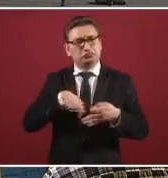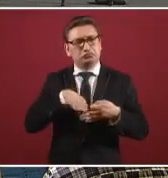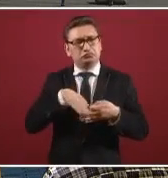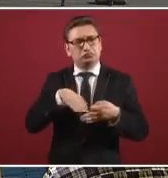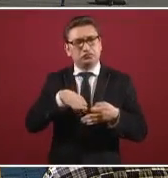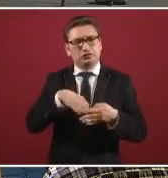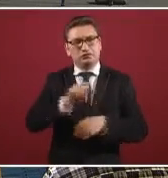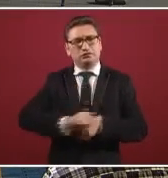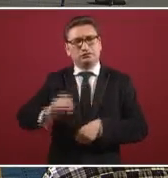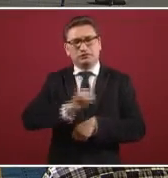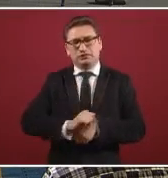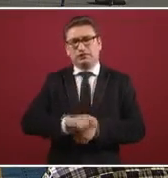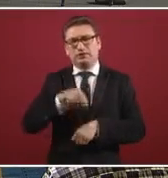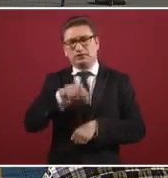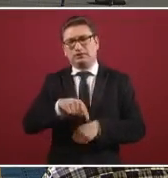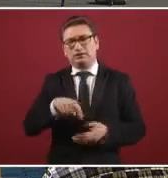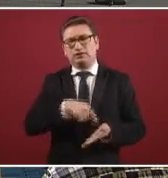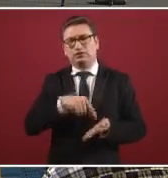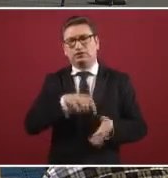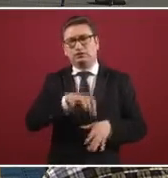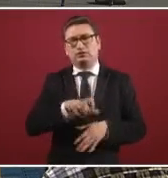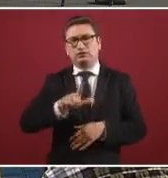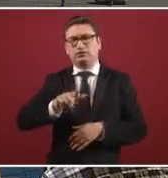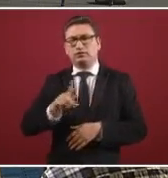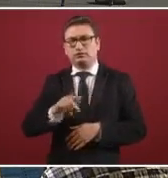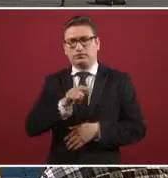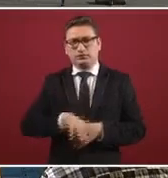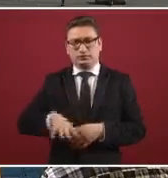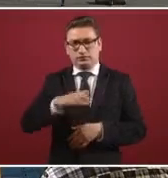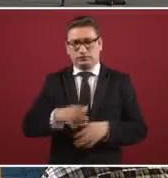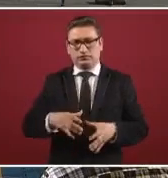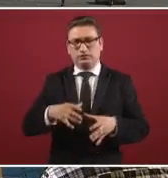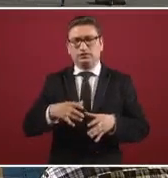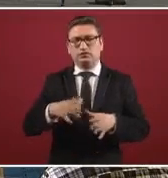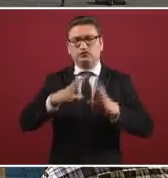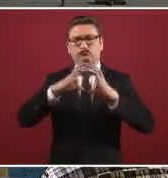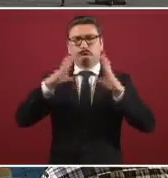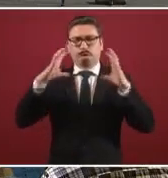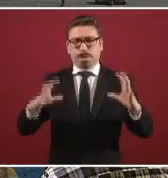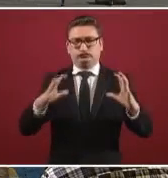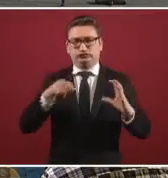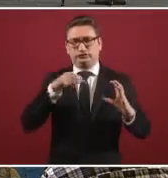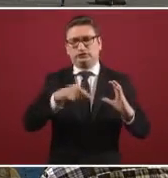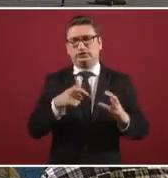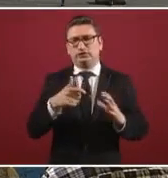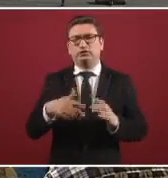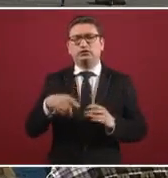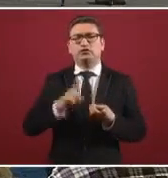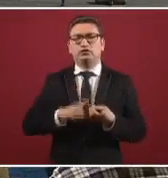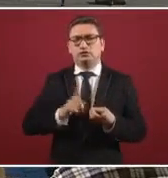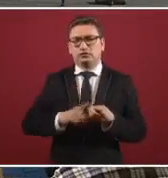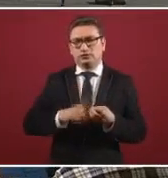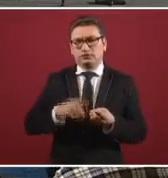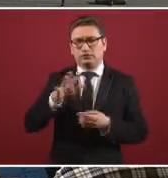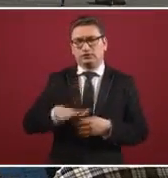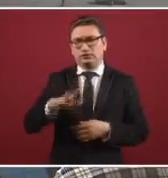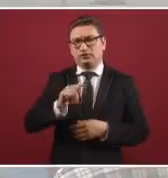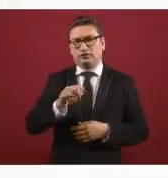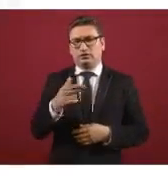esta, la estación de venta de gas LP en tanques estacionarios más económico del país, en Central de Abastos de